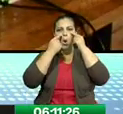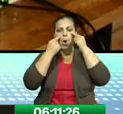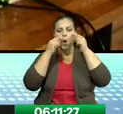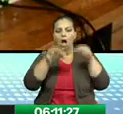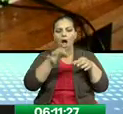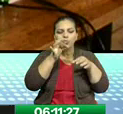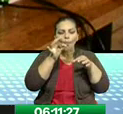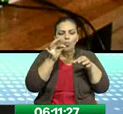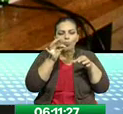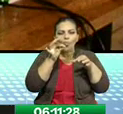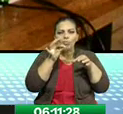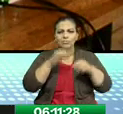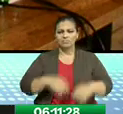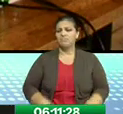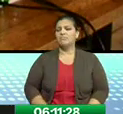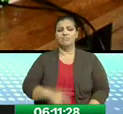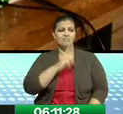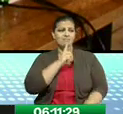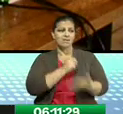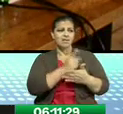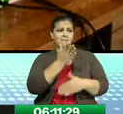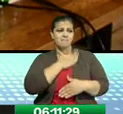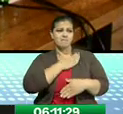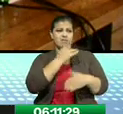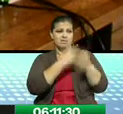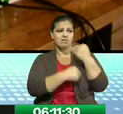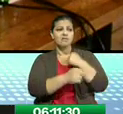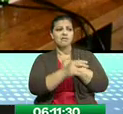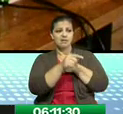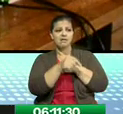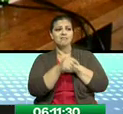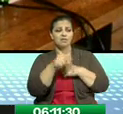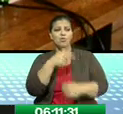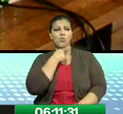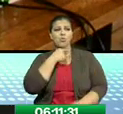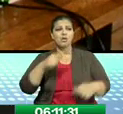por su parte tumor animal